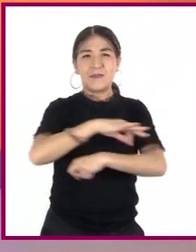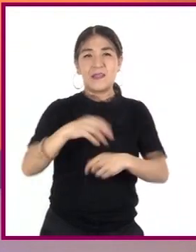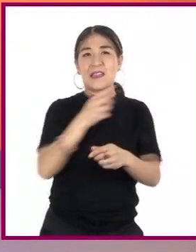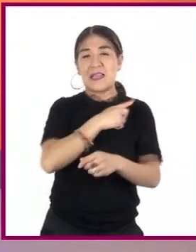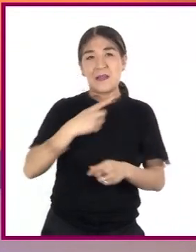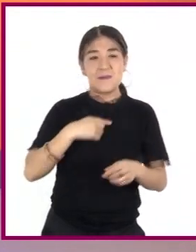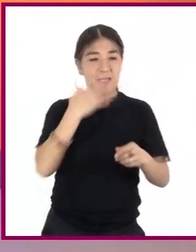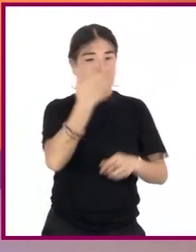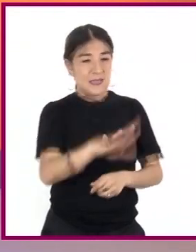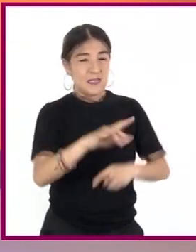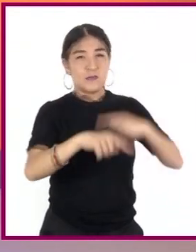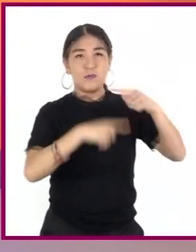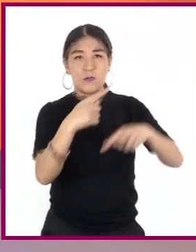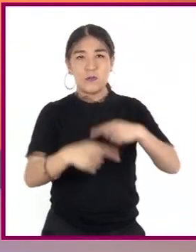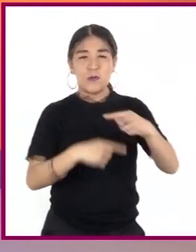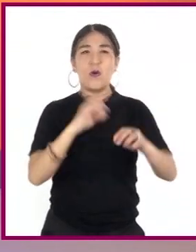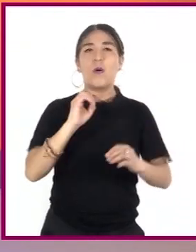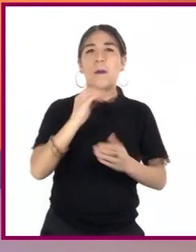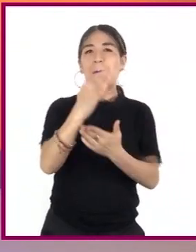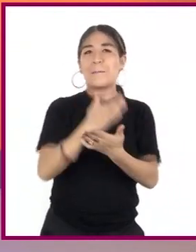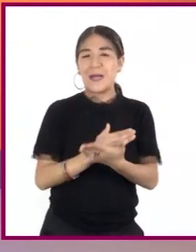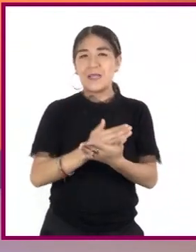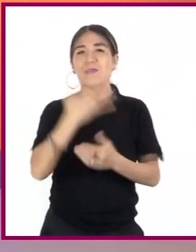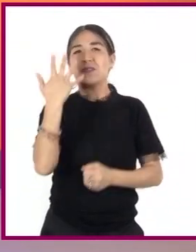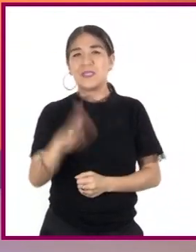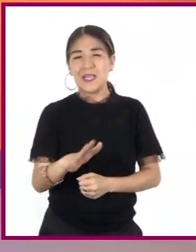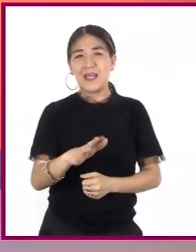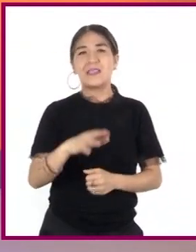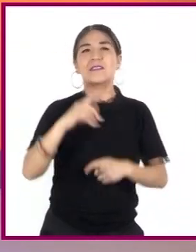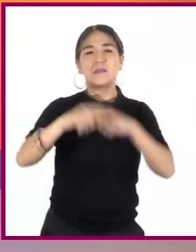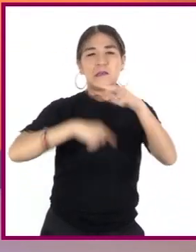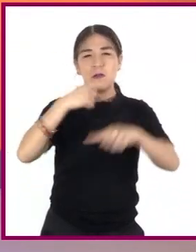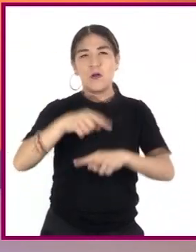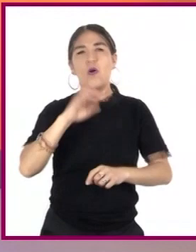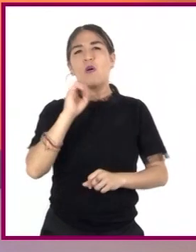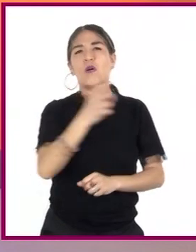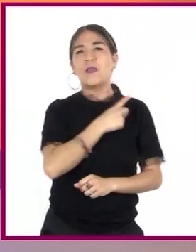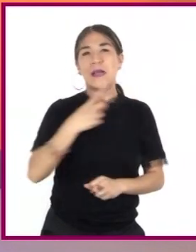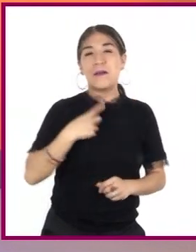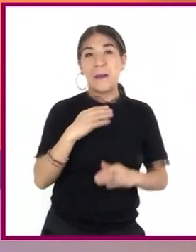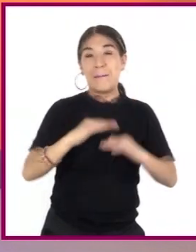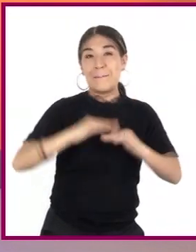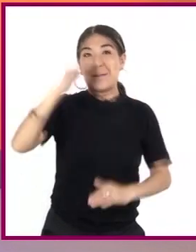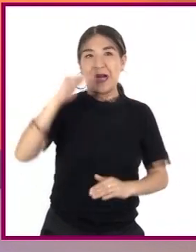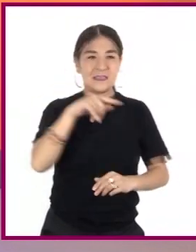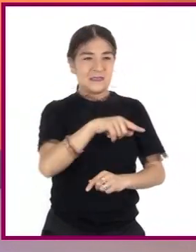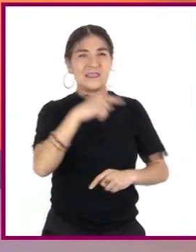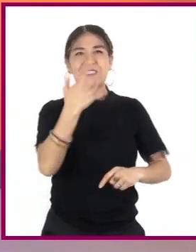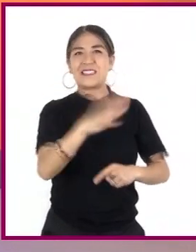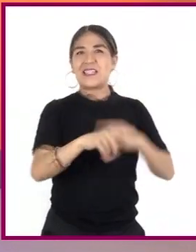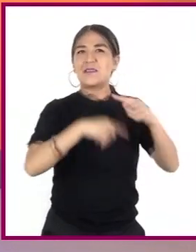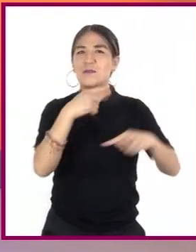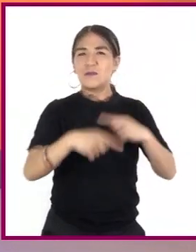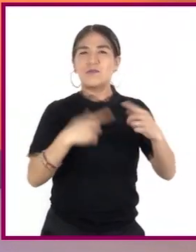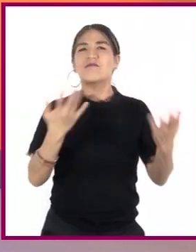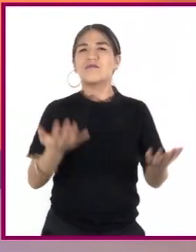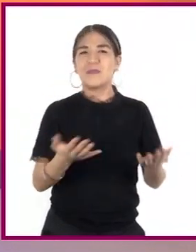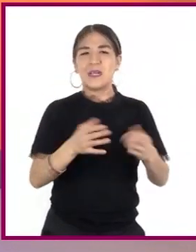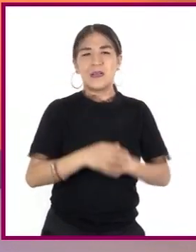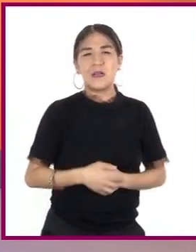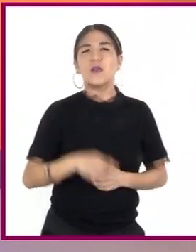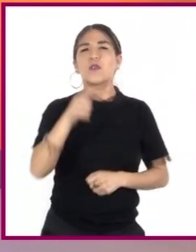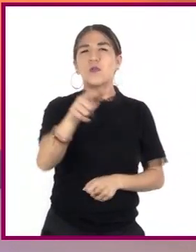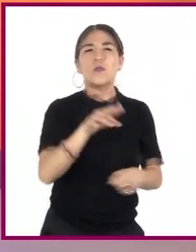rollos? ¿O menos de 10 rollos? ¿O deberán ser más de 10 rollos? ¿Qué